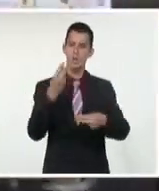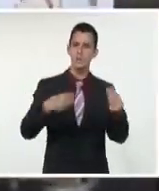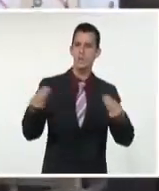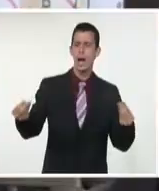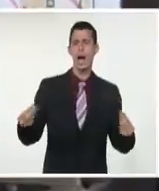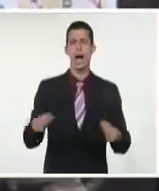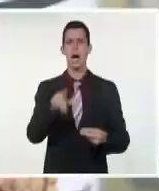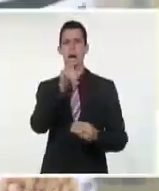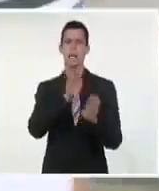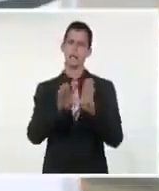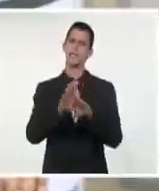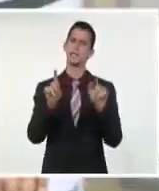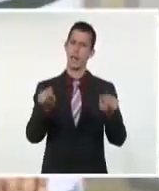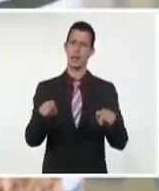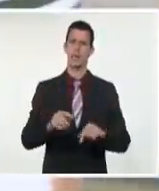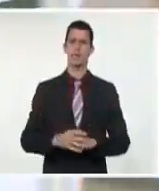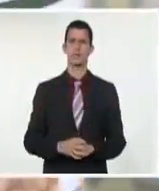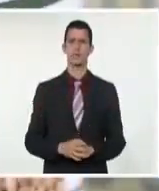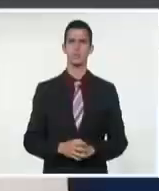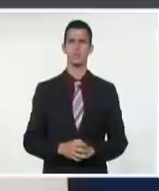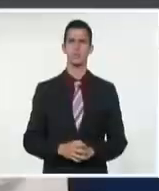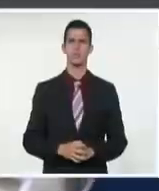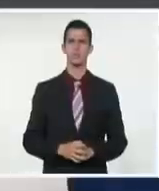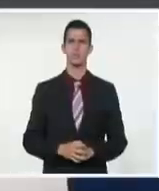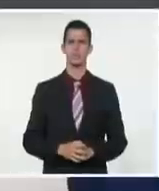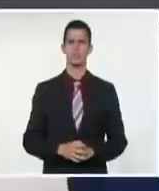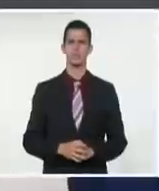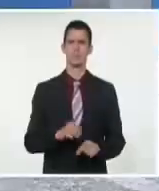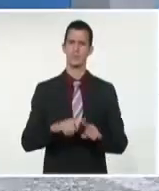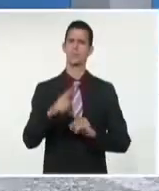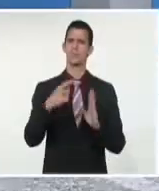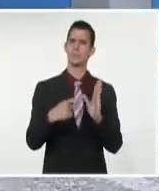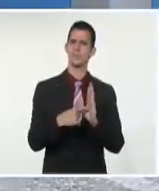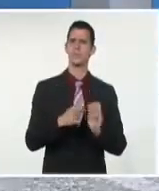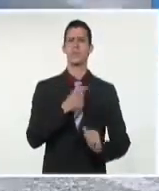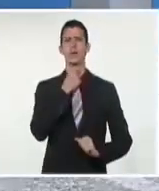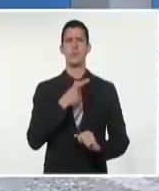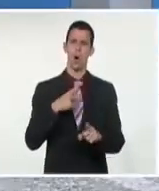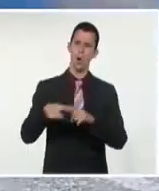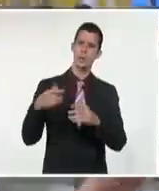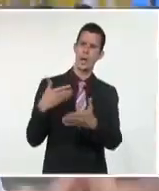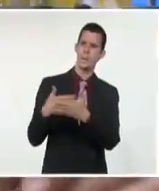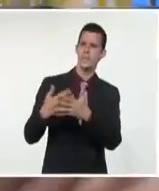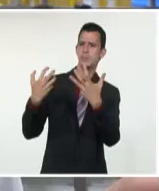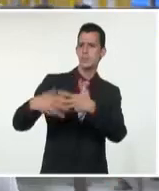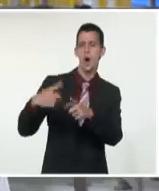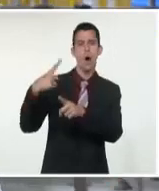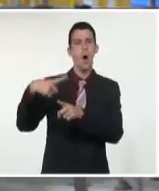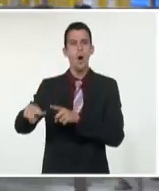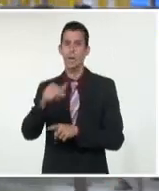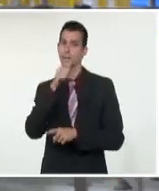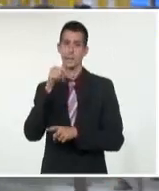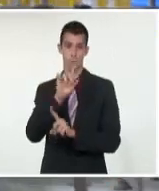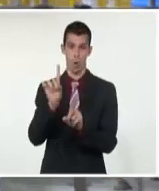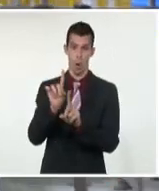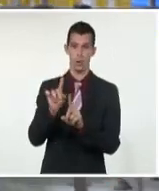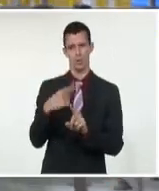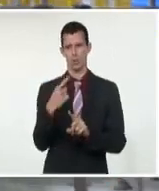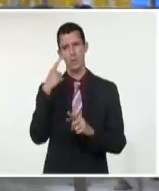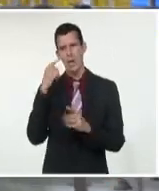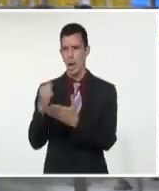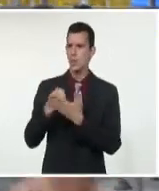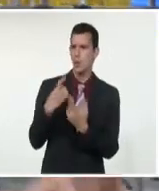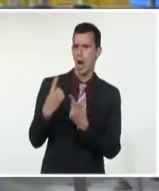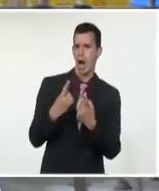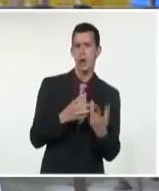Otro punto a favor fue el encadenamiento productivo entre varias entidades de la industria alimentaria. Porque los pomos se soplaron en las empresas de